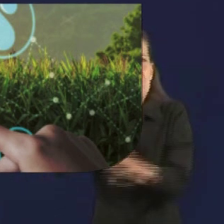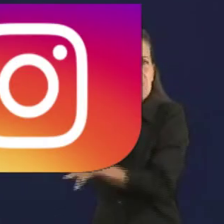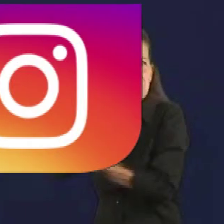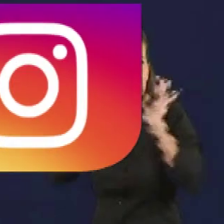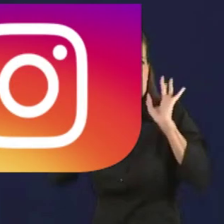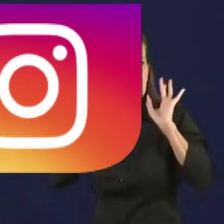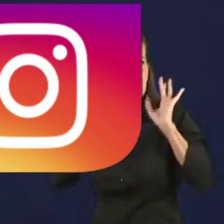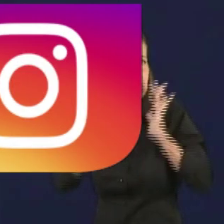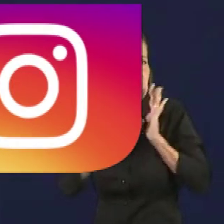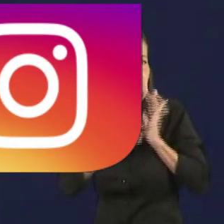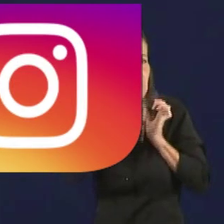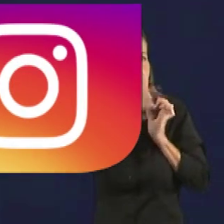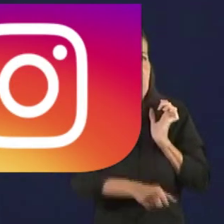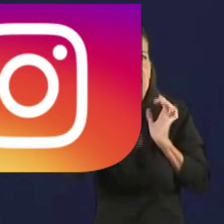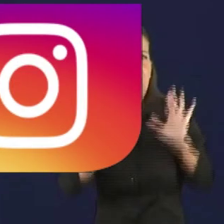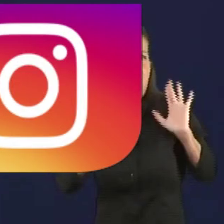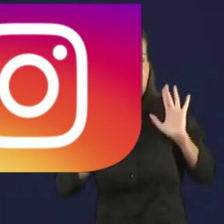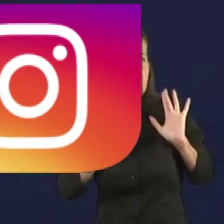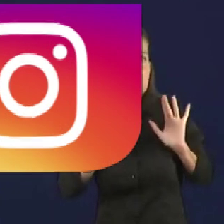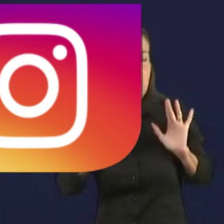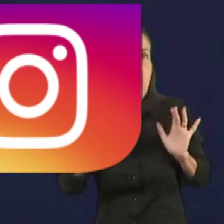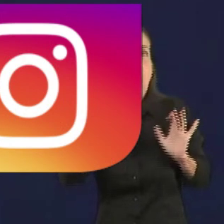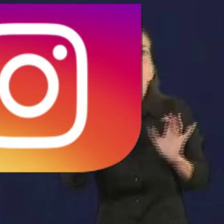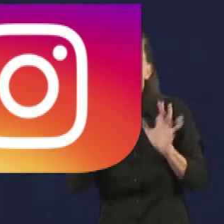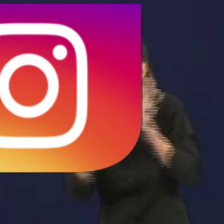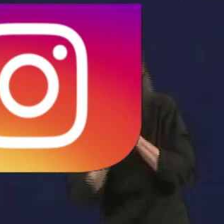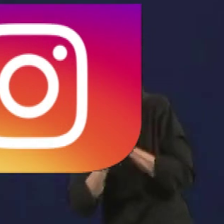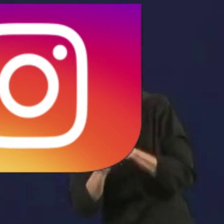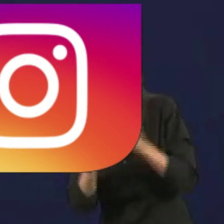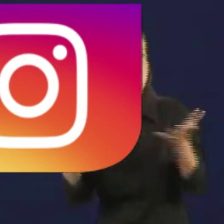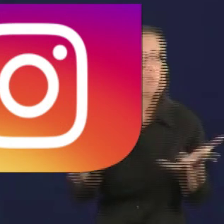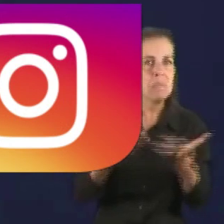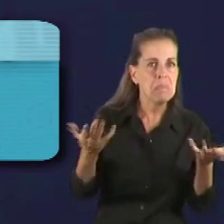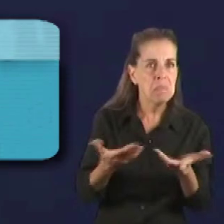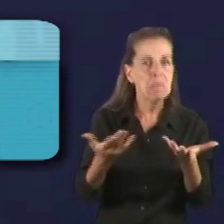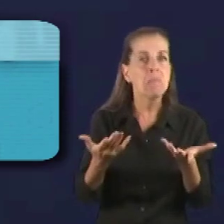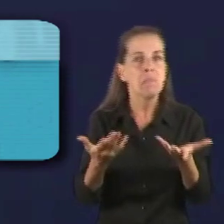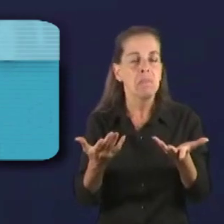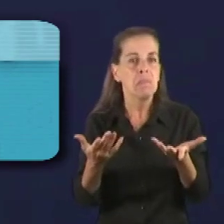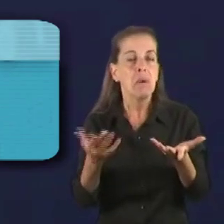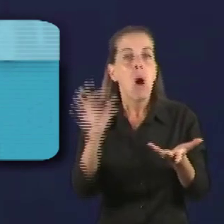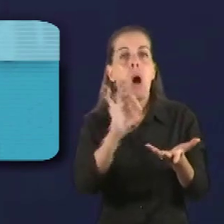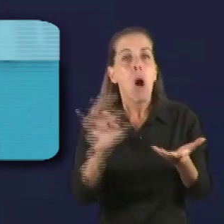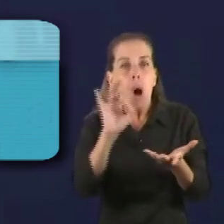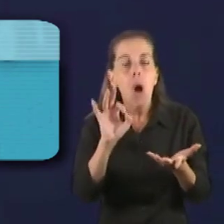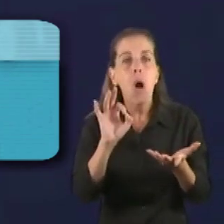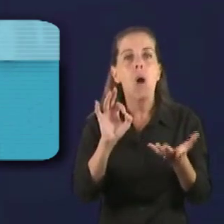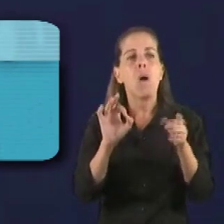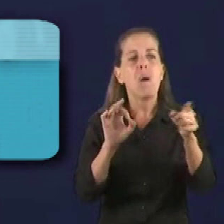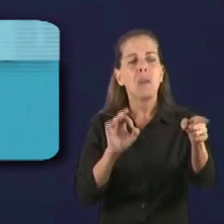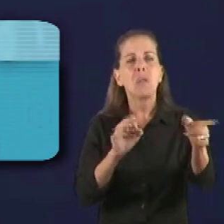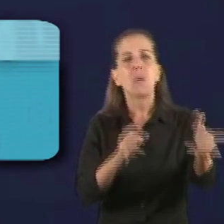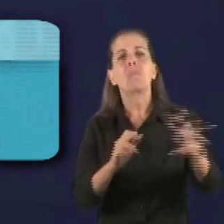de coalición. Otros dicen que ya el PRO tendría